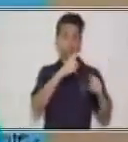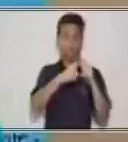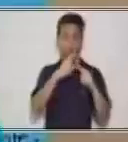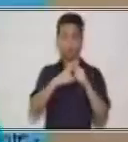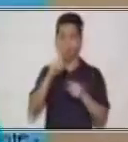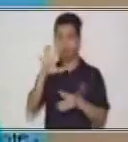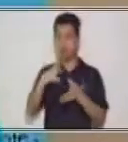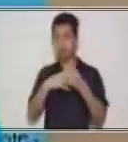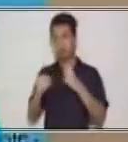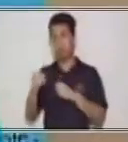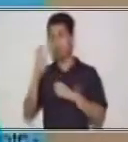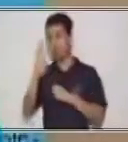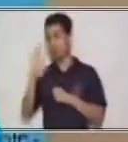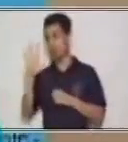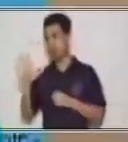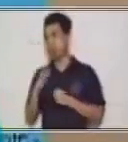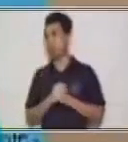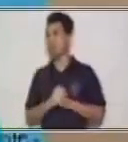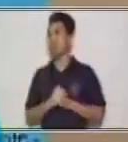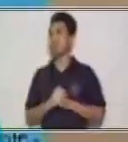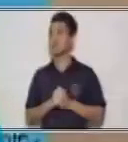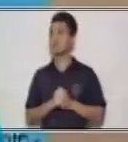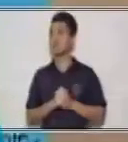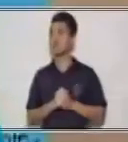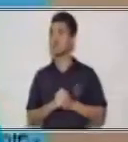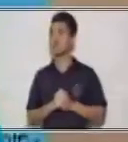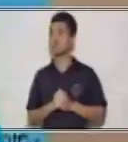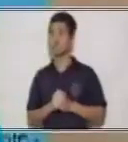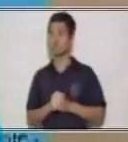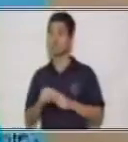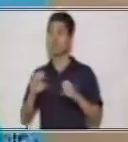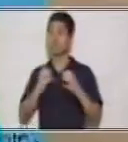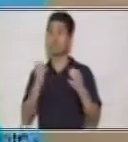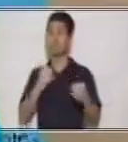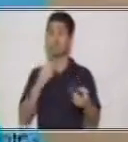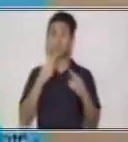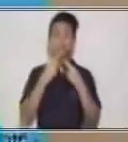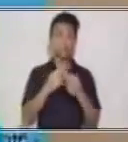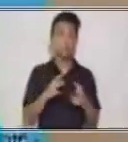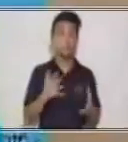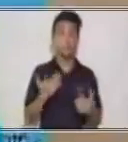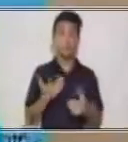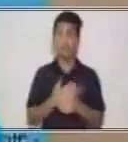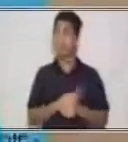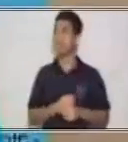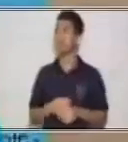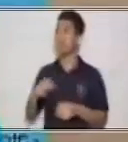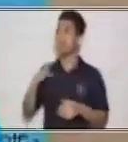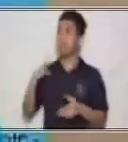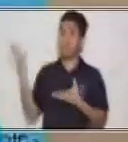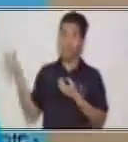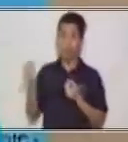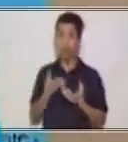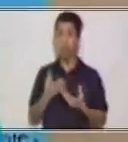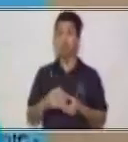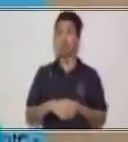5, 45. Entonces nuestra respuesta sería, se obtuvieron